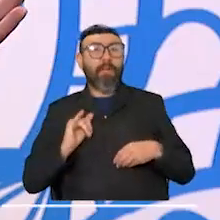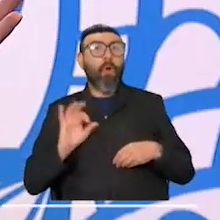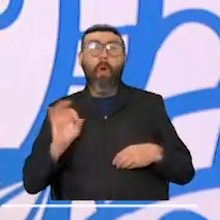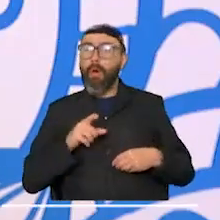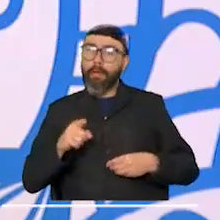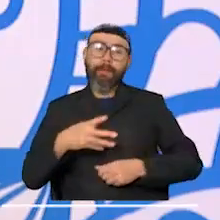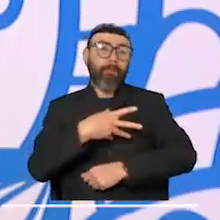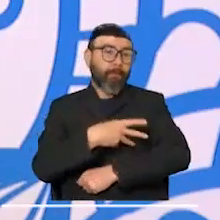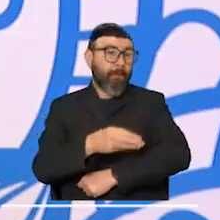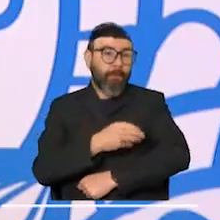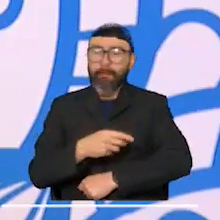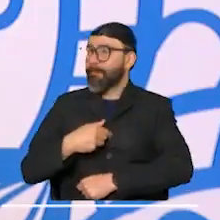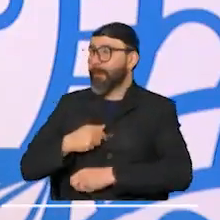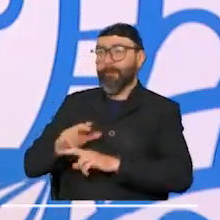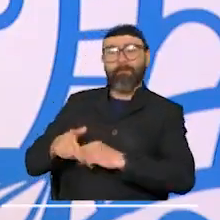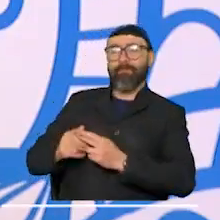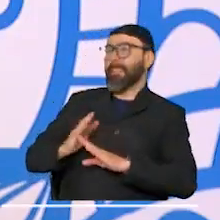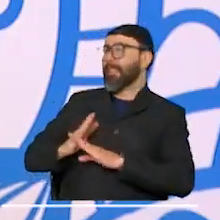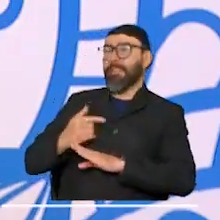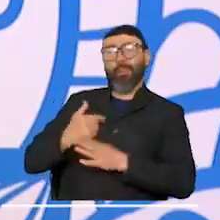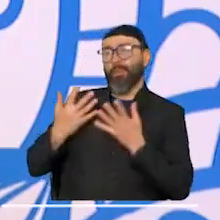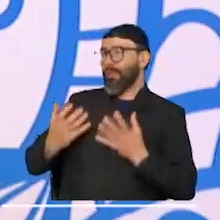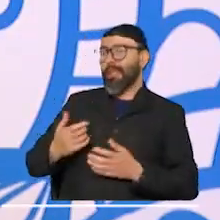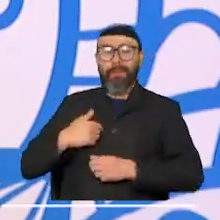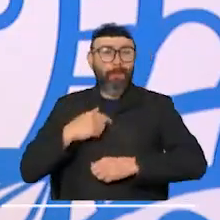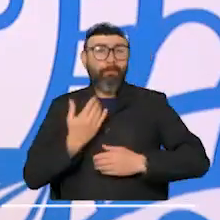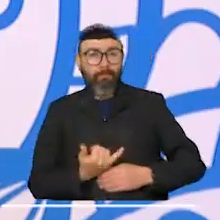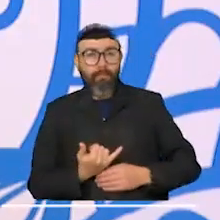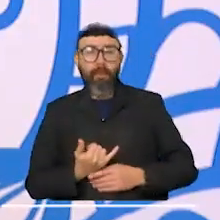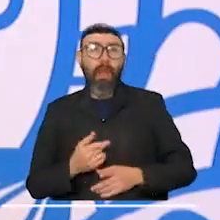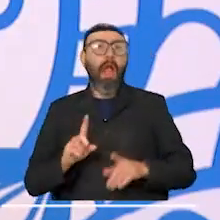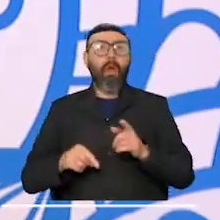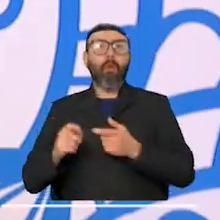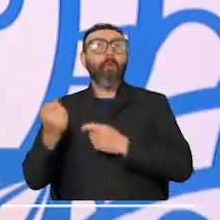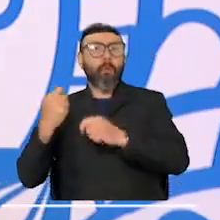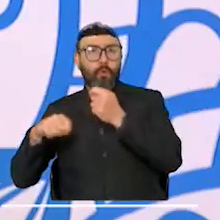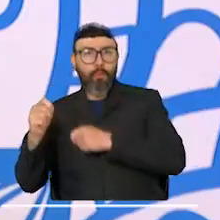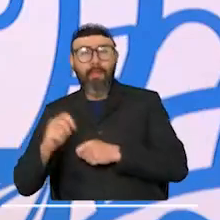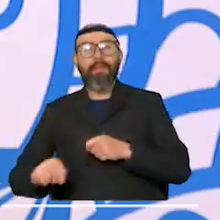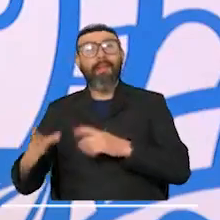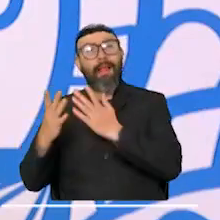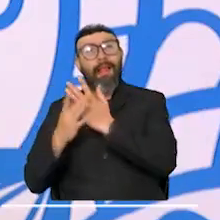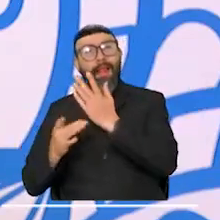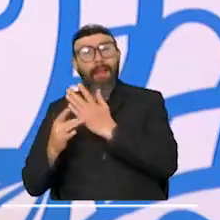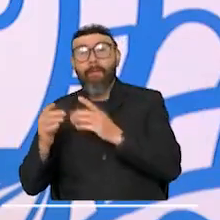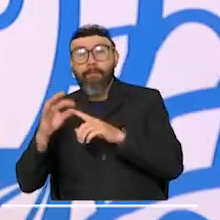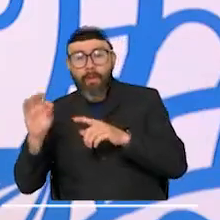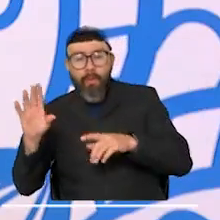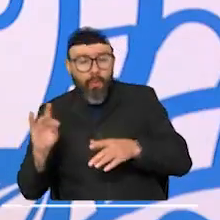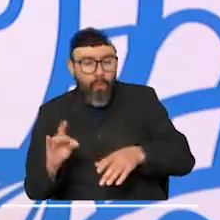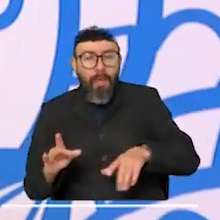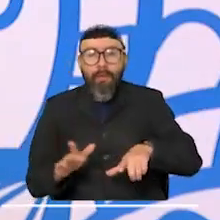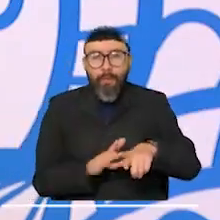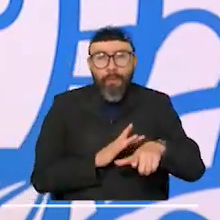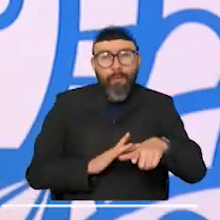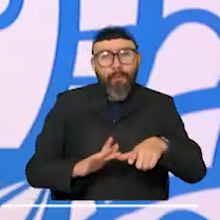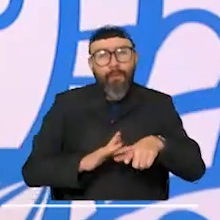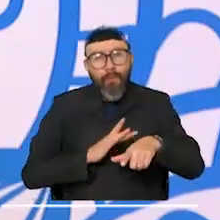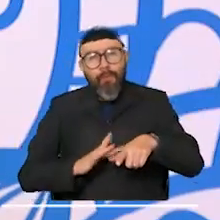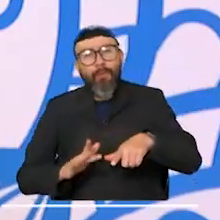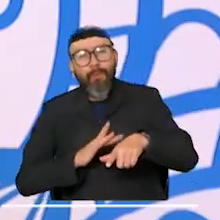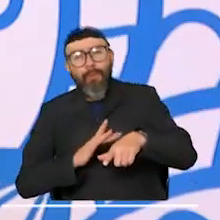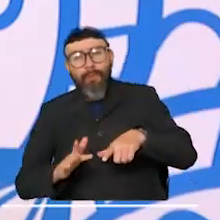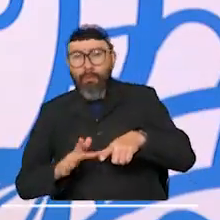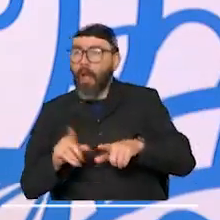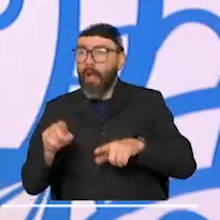lactancia no me deja tener relaciones sexuales adecuadas los lubricantes que debemos utilizar son lubricantes a base de agua incluso ella y